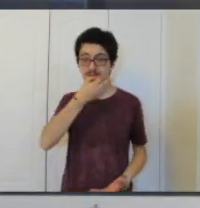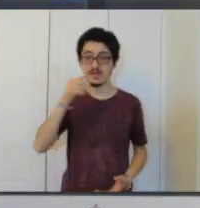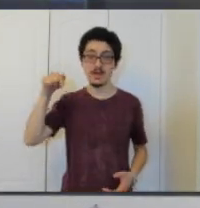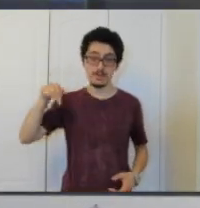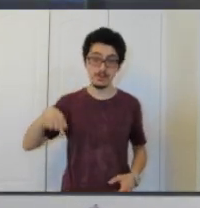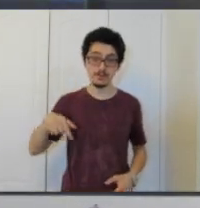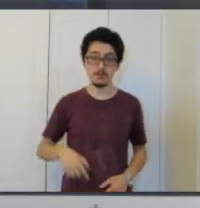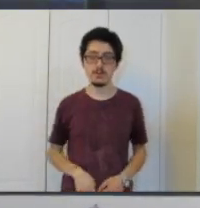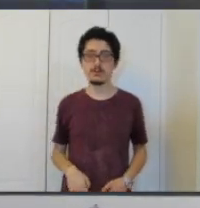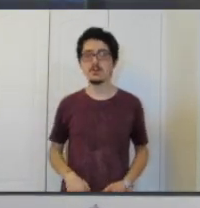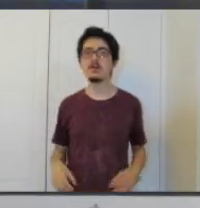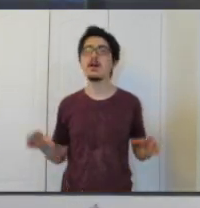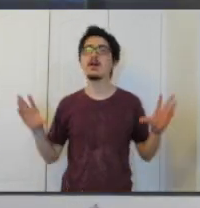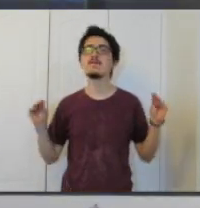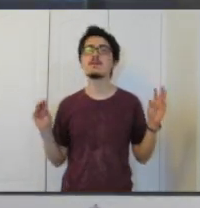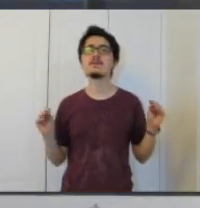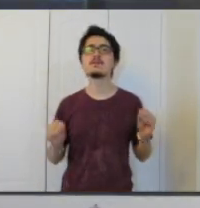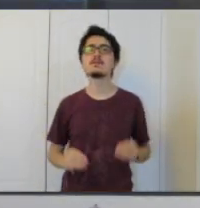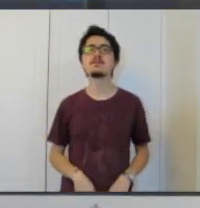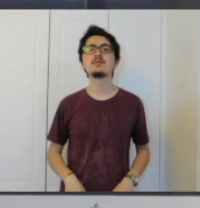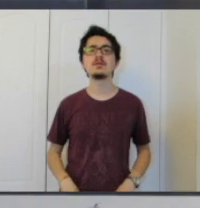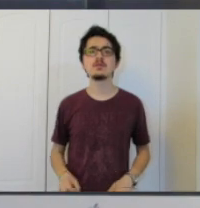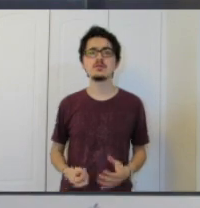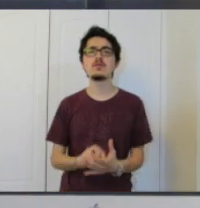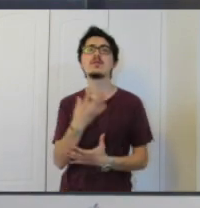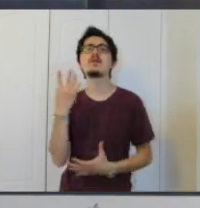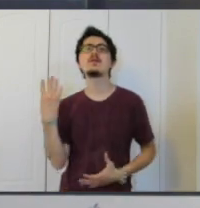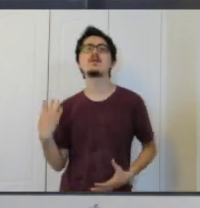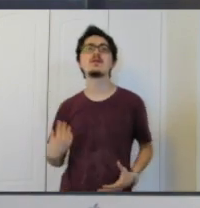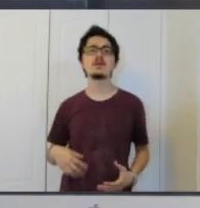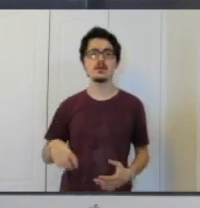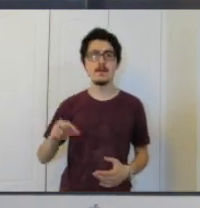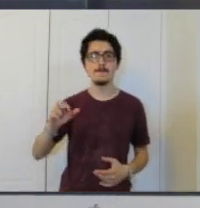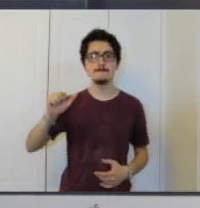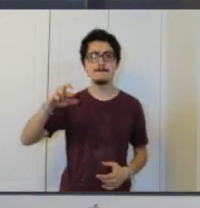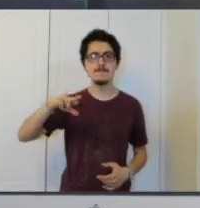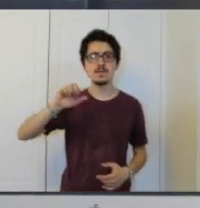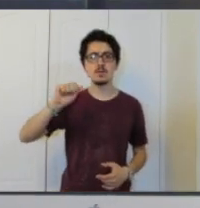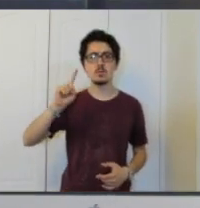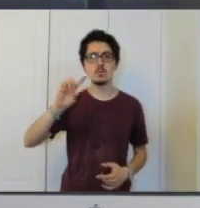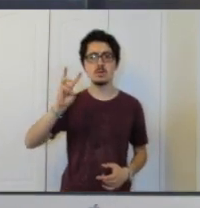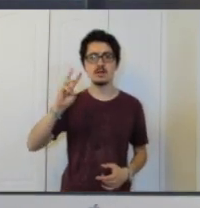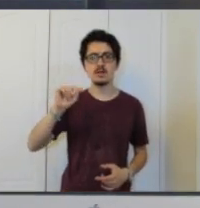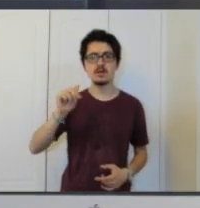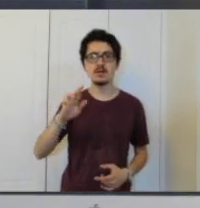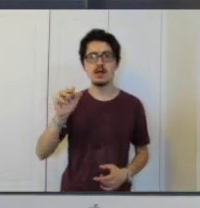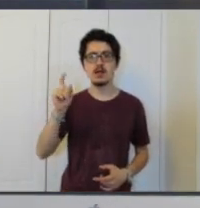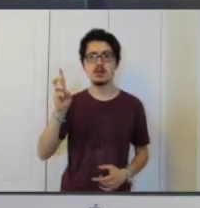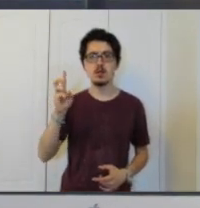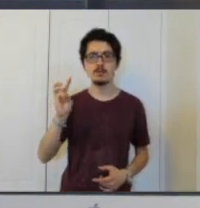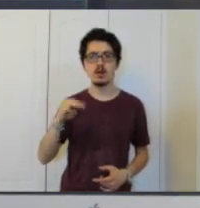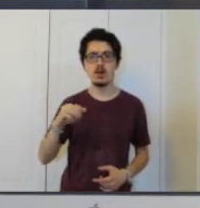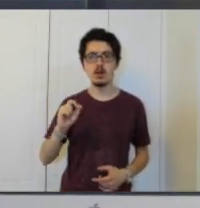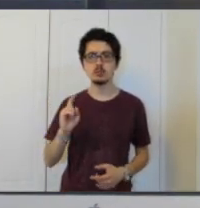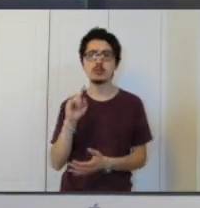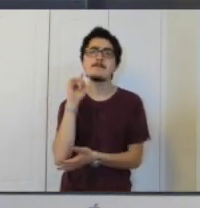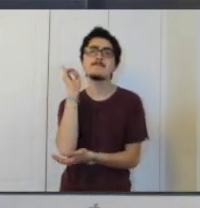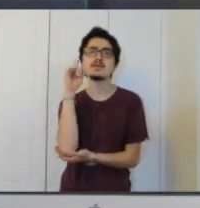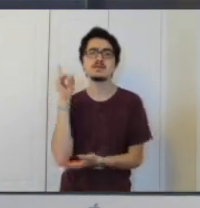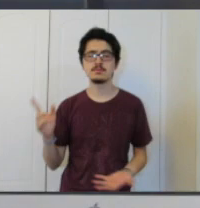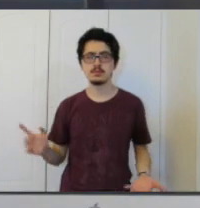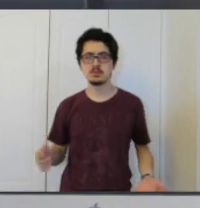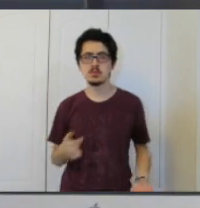día de hoy, como dice el título aquí abajo, vamos a hablar de las novedades del mes de mayo de la editorial Penguin Random House. ¿Te gustaría saber cuáles son? Bueno, los